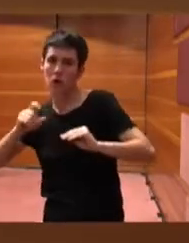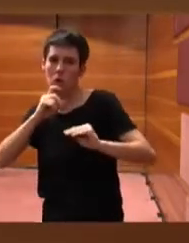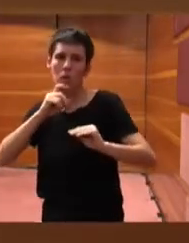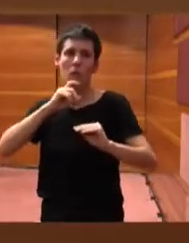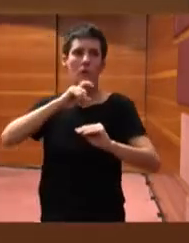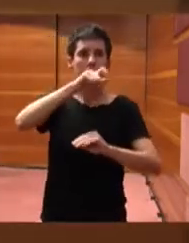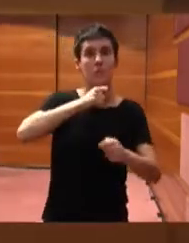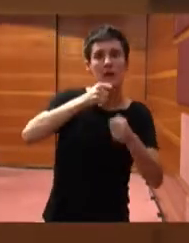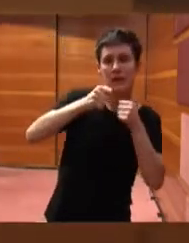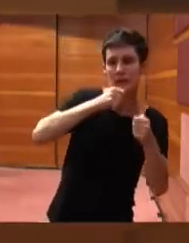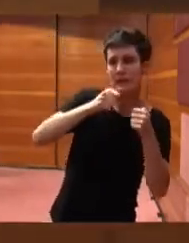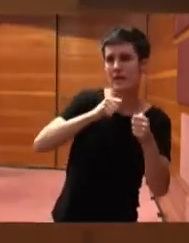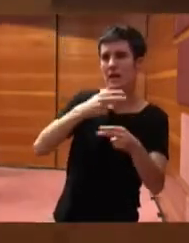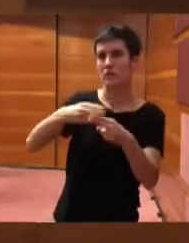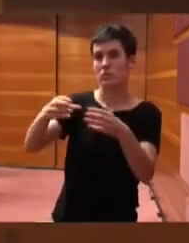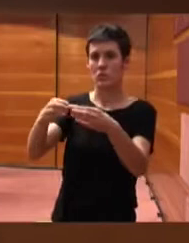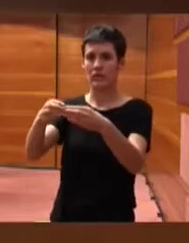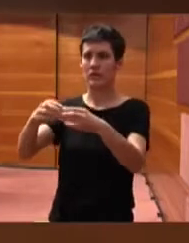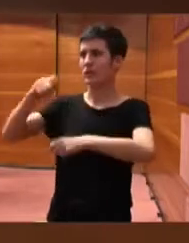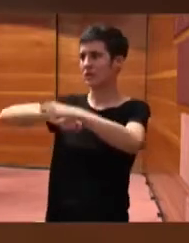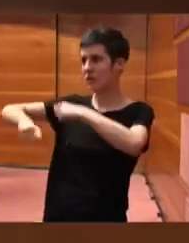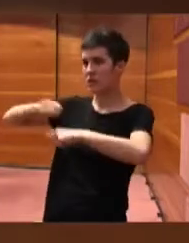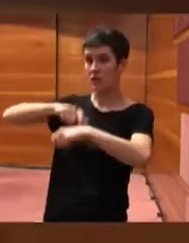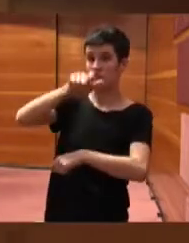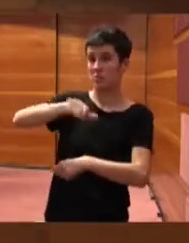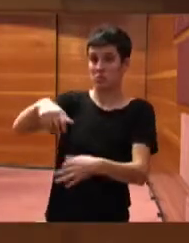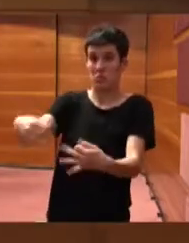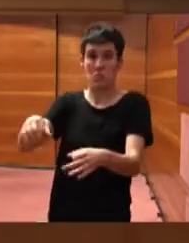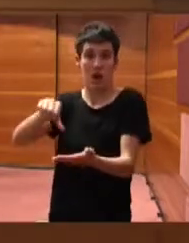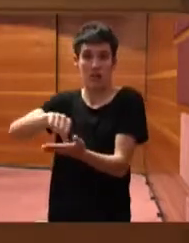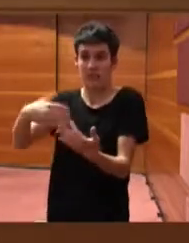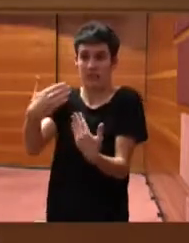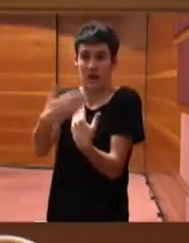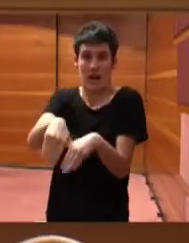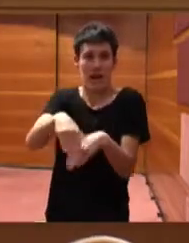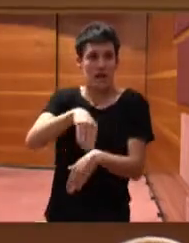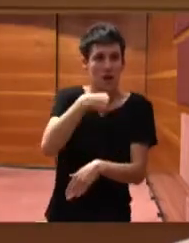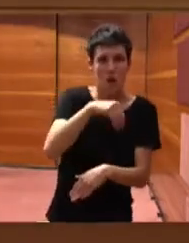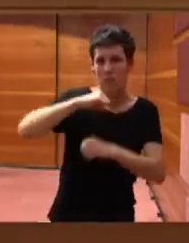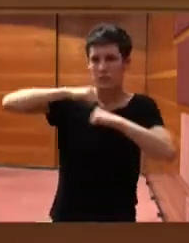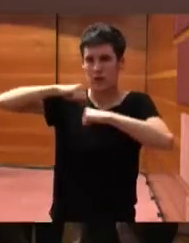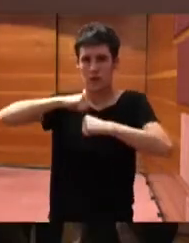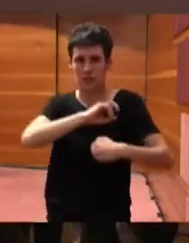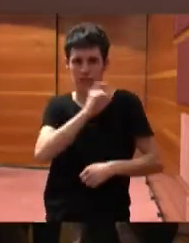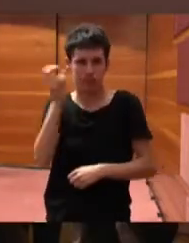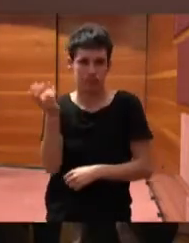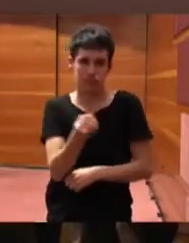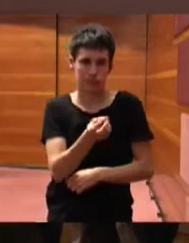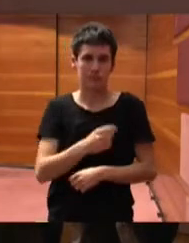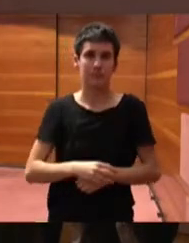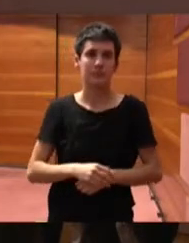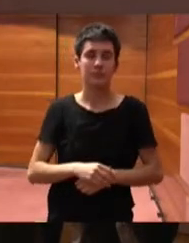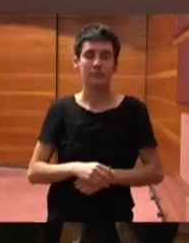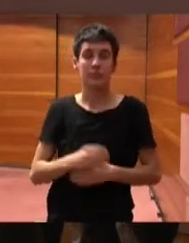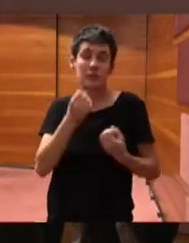oposición, las asociaciones, la sociedad civil, el ciudadano de a pie, el joven, el mayor, etcétera.